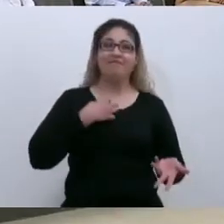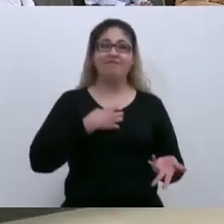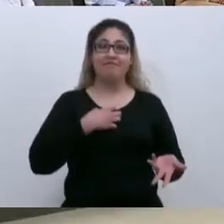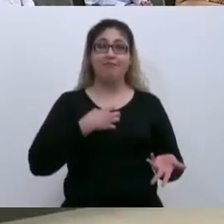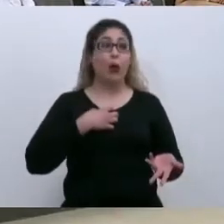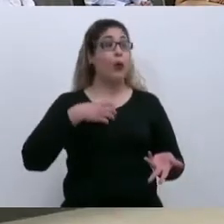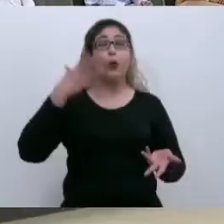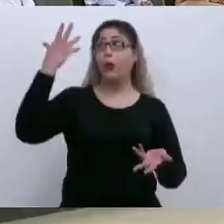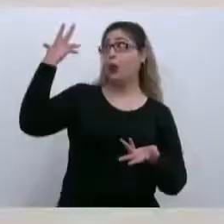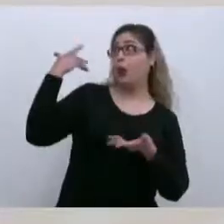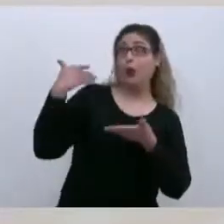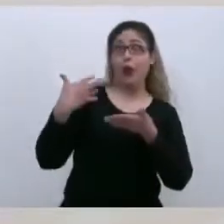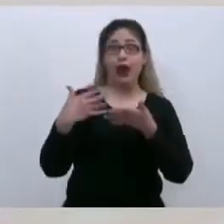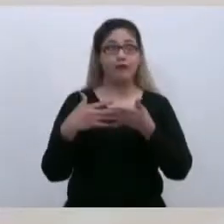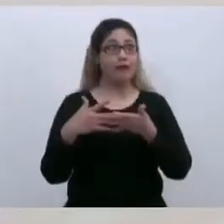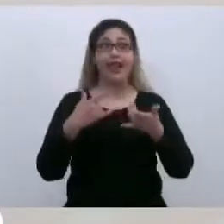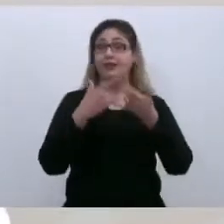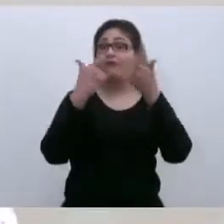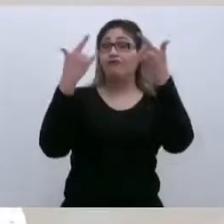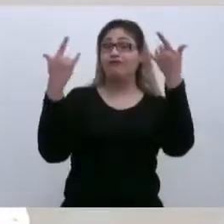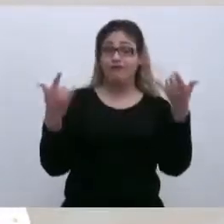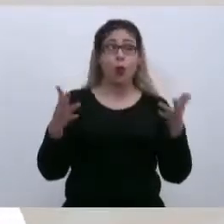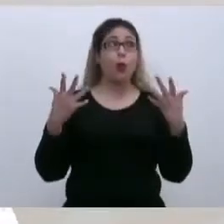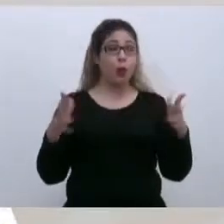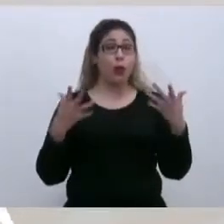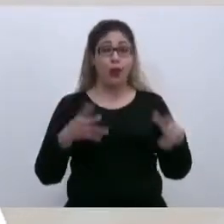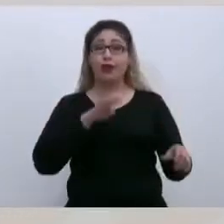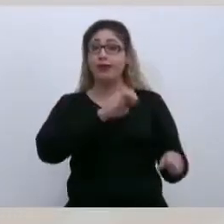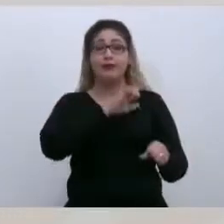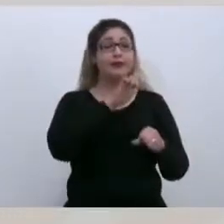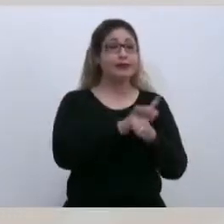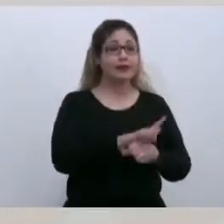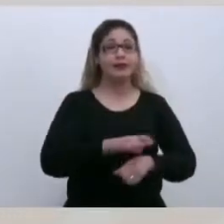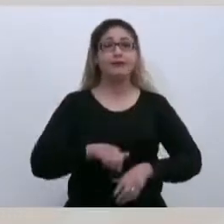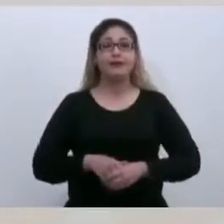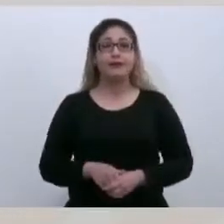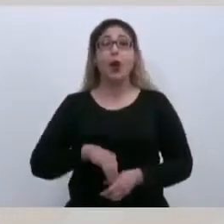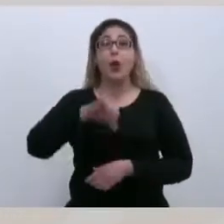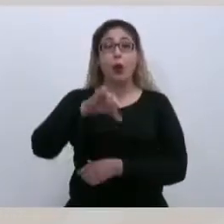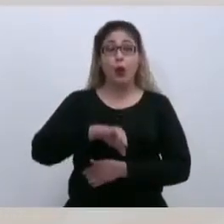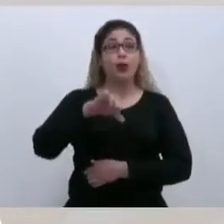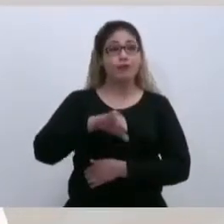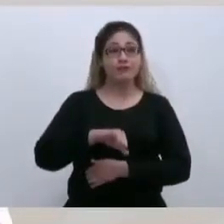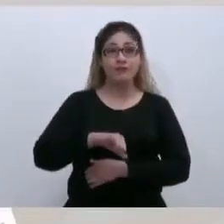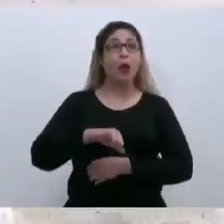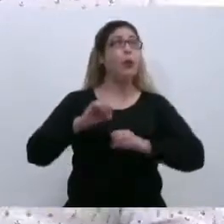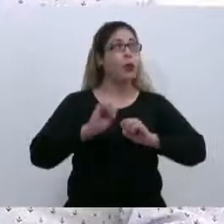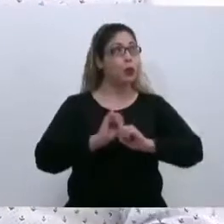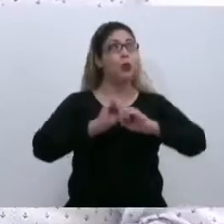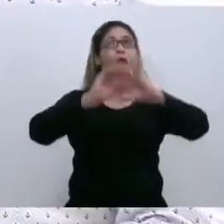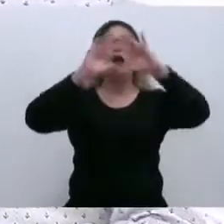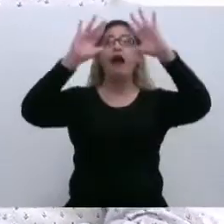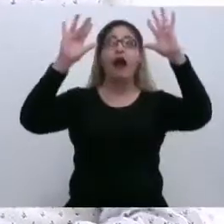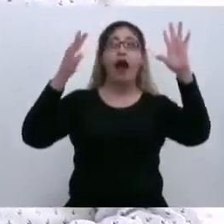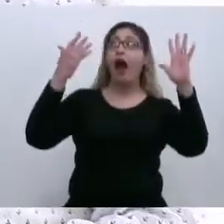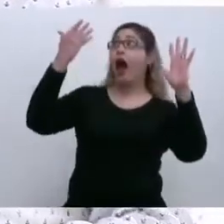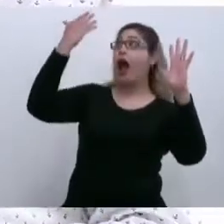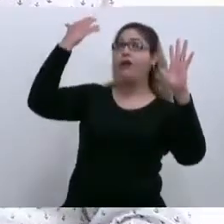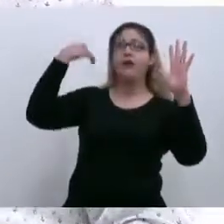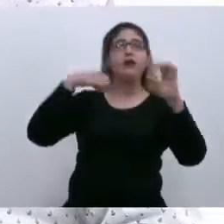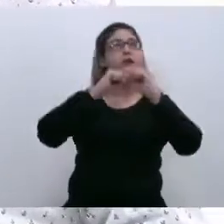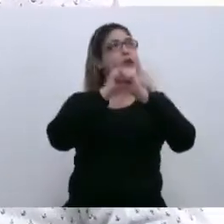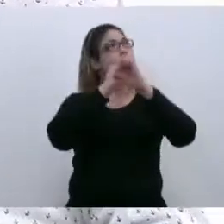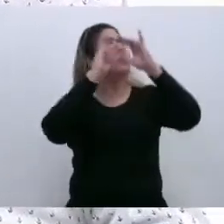esta región del estado, en el que se hace realidad un sueño anhelado por todos